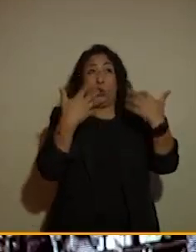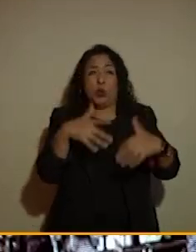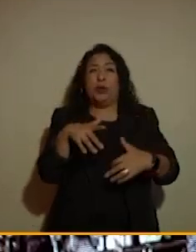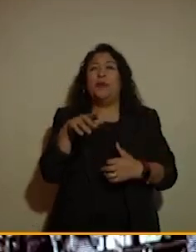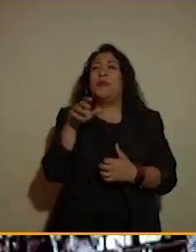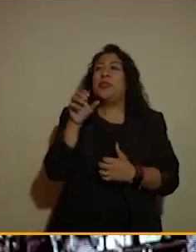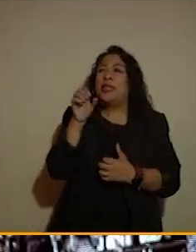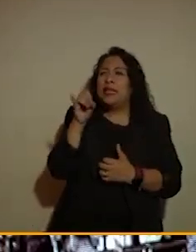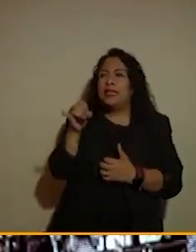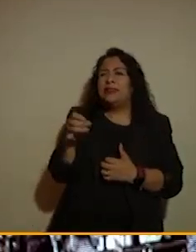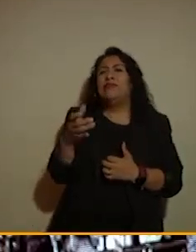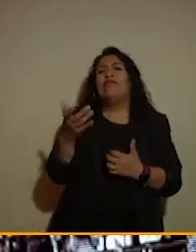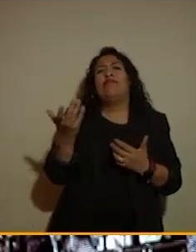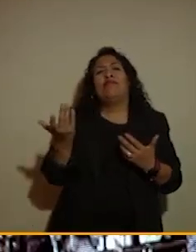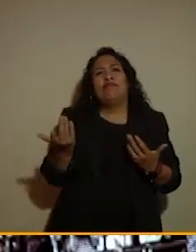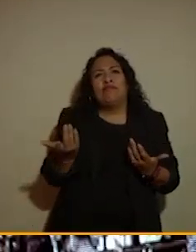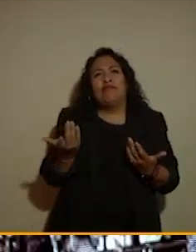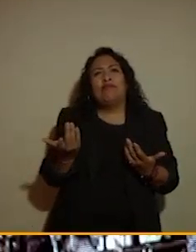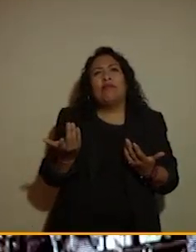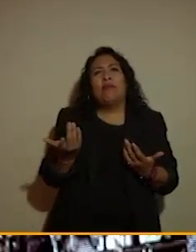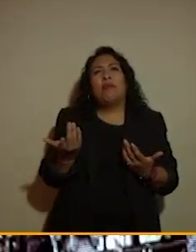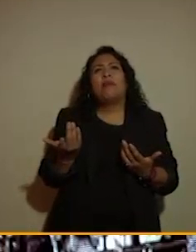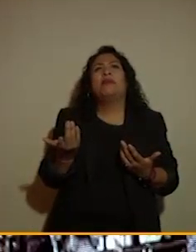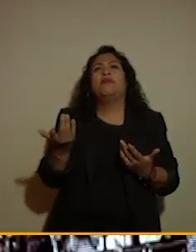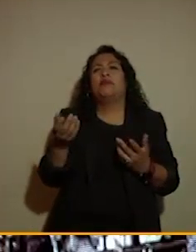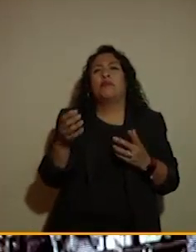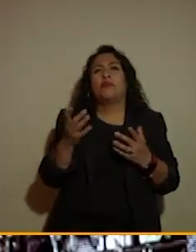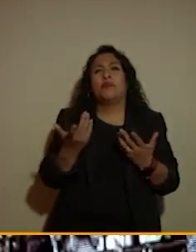eran pequeñas